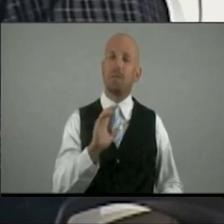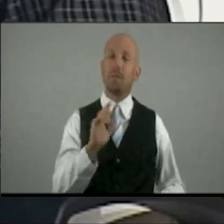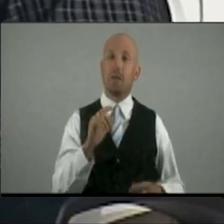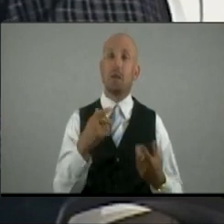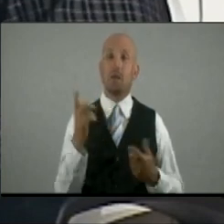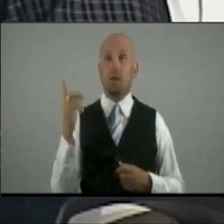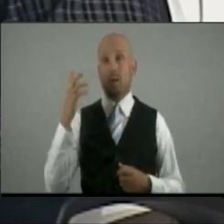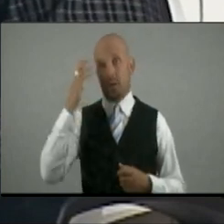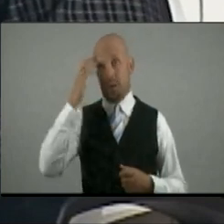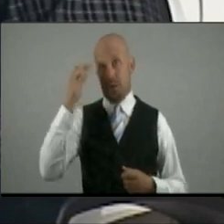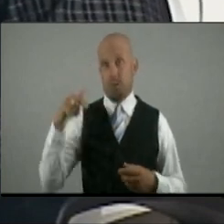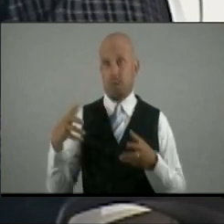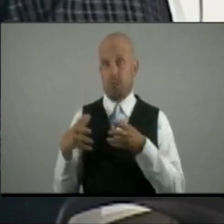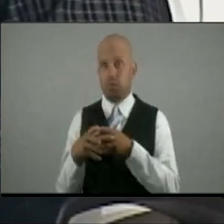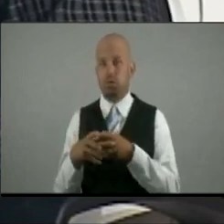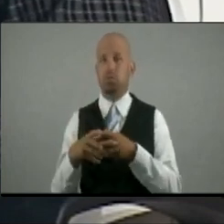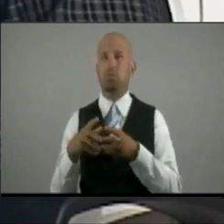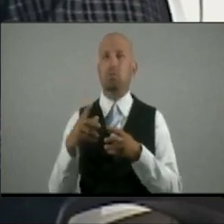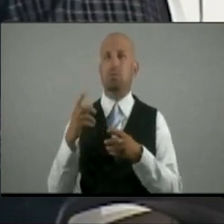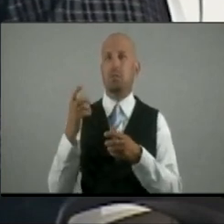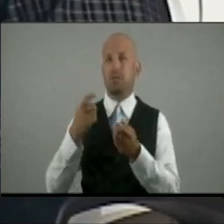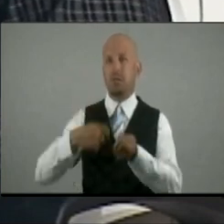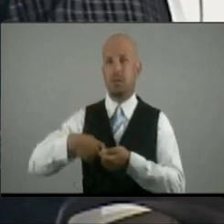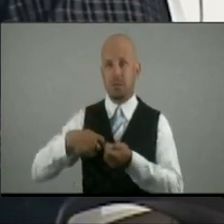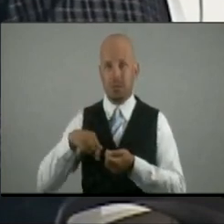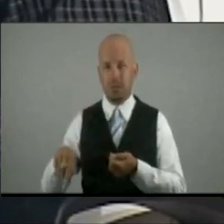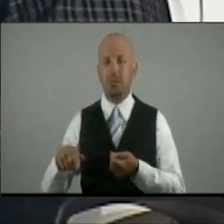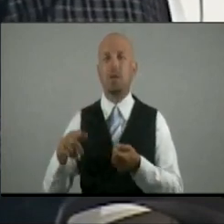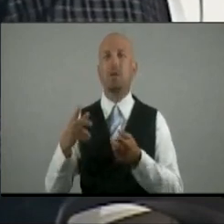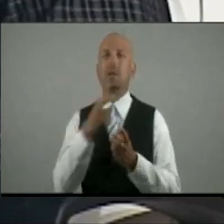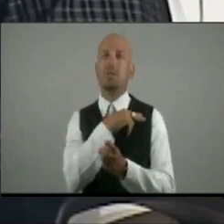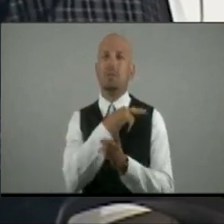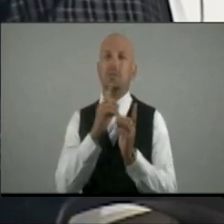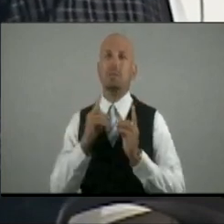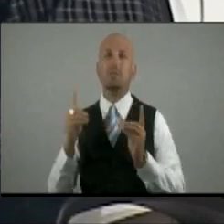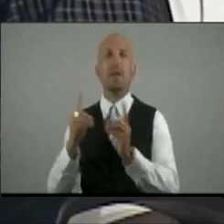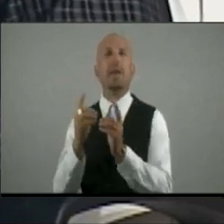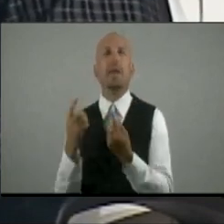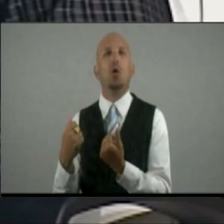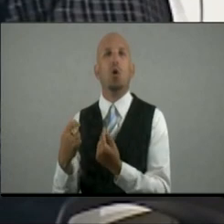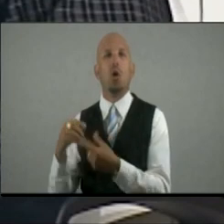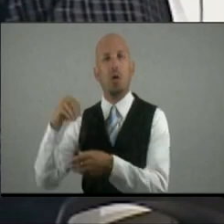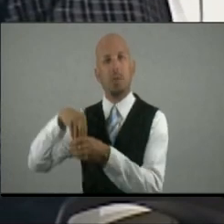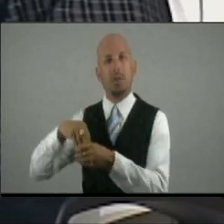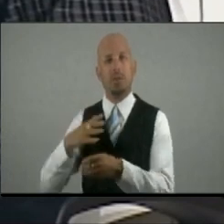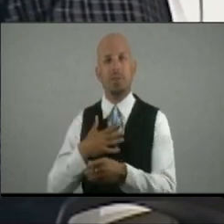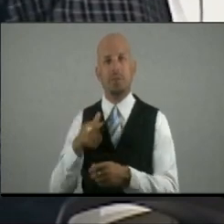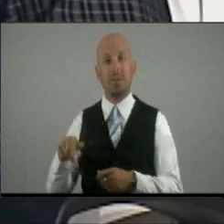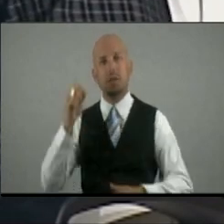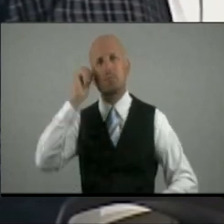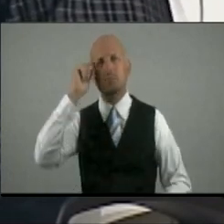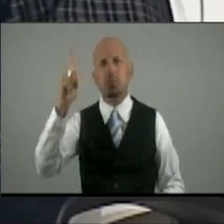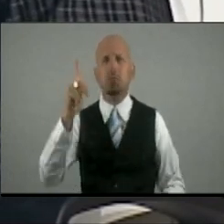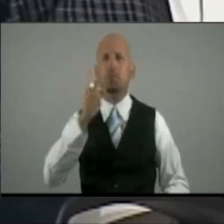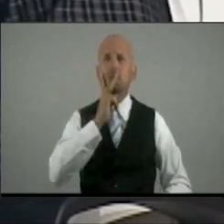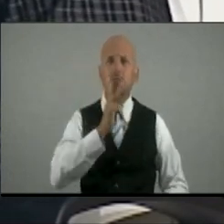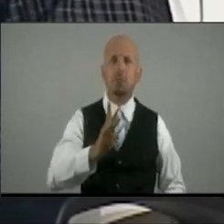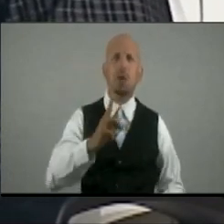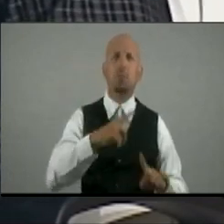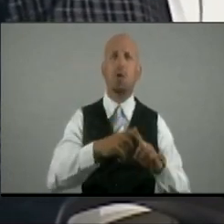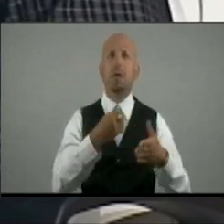atender estos asuntos que lo liderea la dirección de economía nuestra con varios económicos ya de experiencia en el sistema